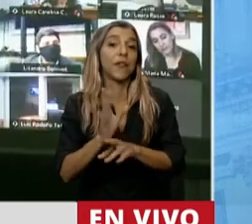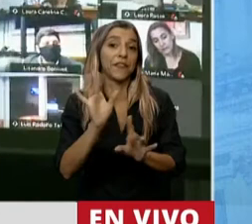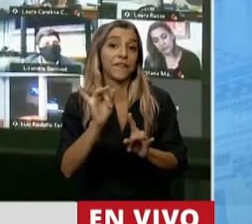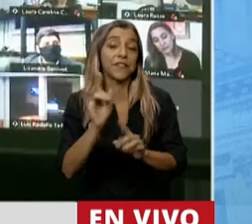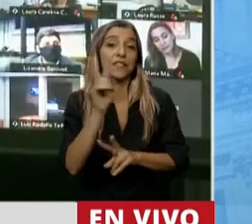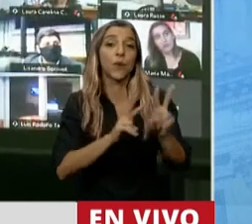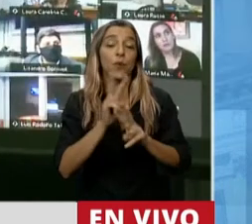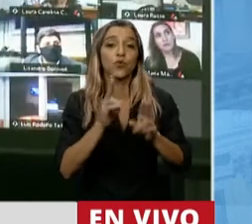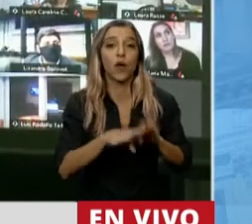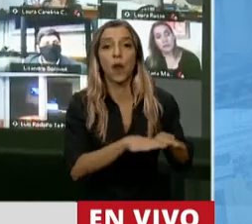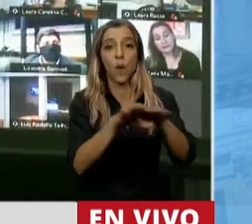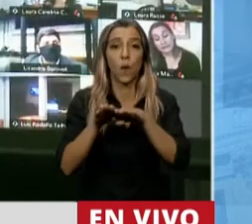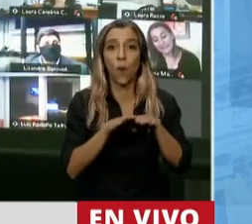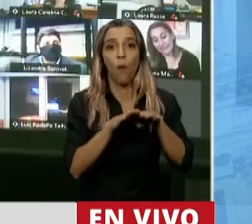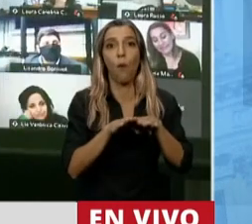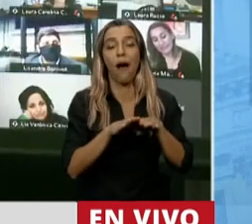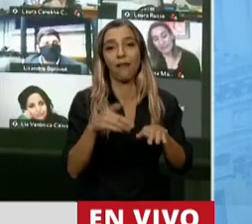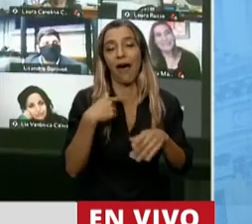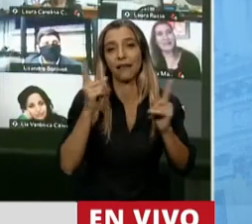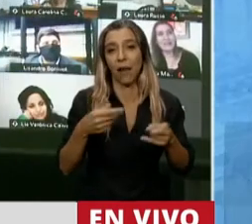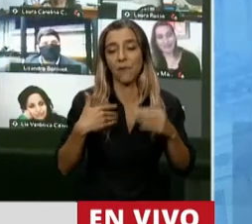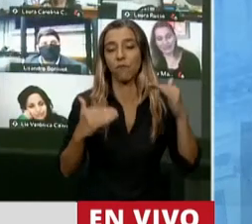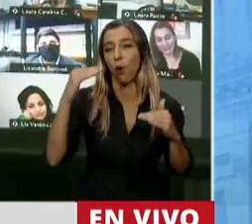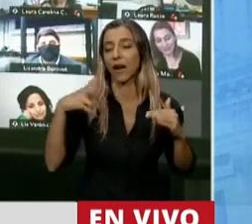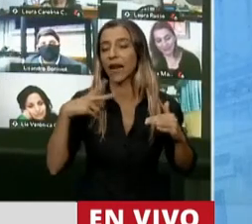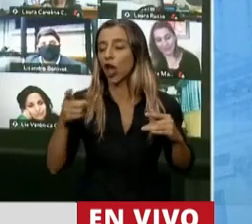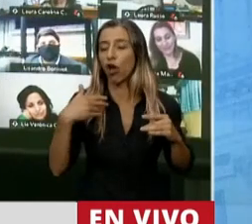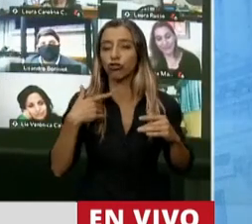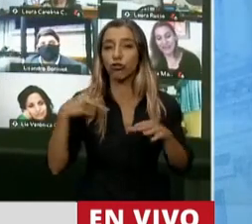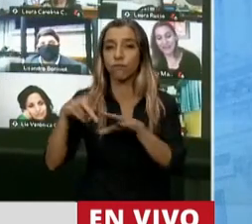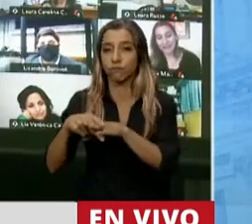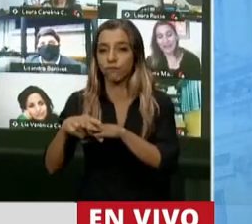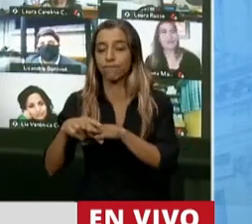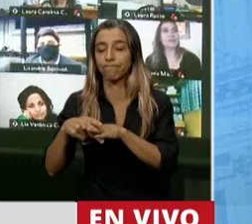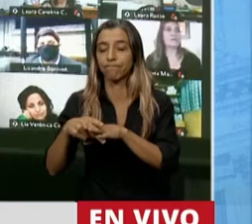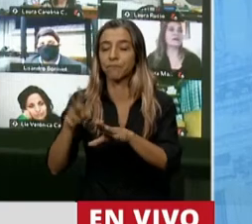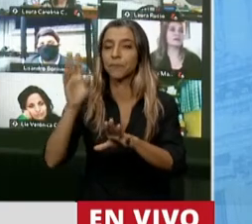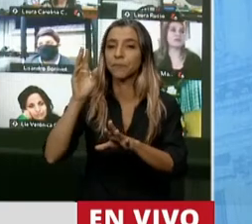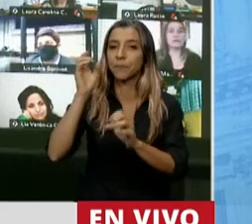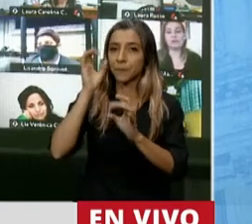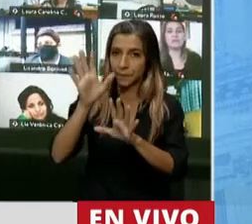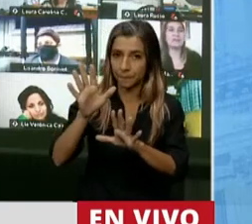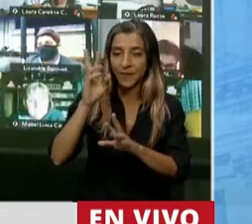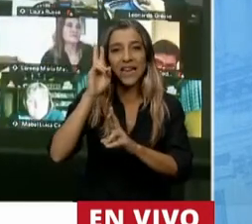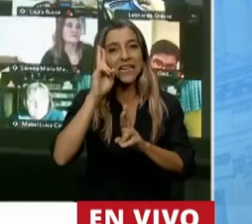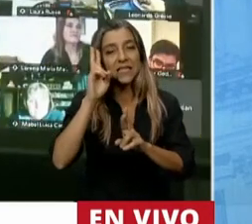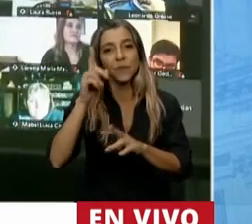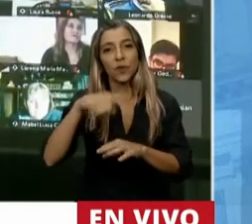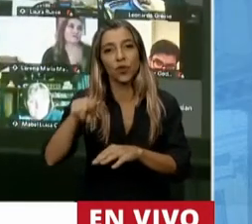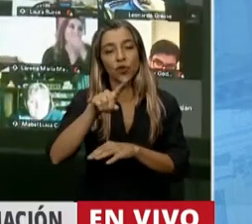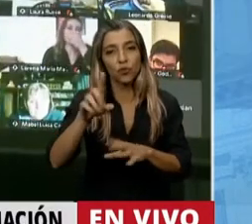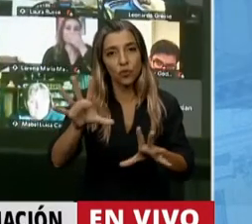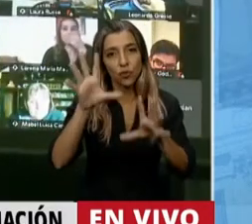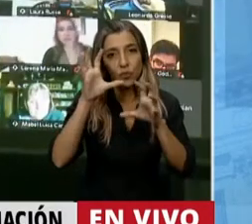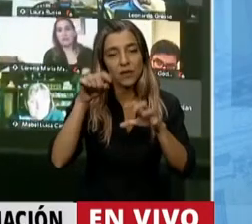riqueza como factores que obviamente profundizan. Con mucho respeto, quiero recordar que estamos en el